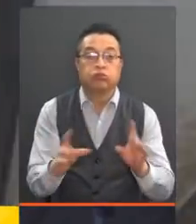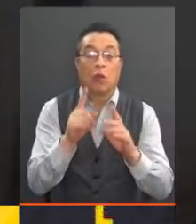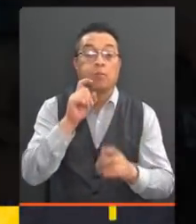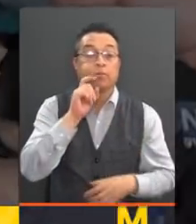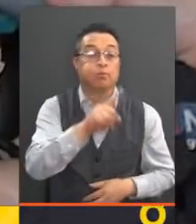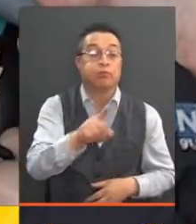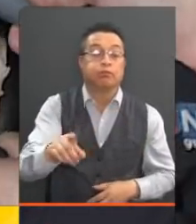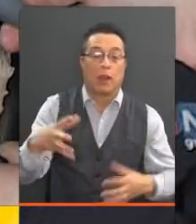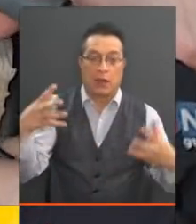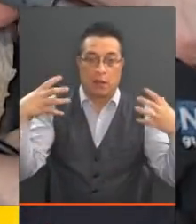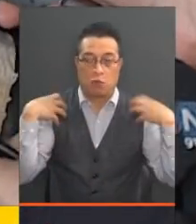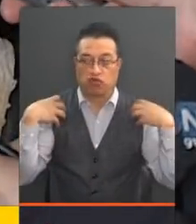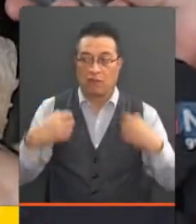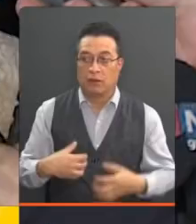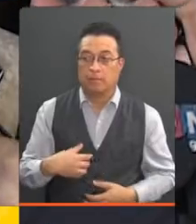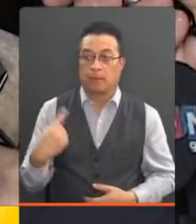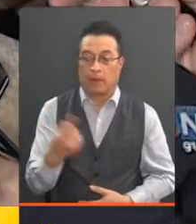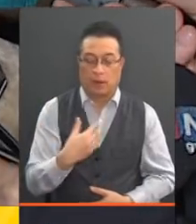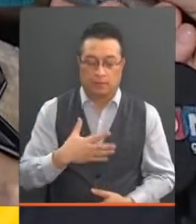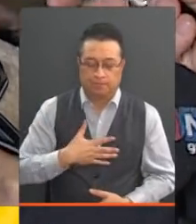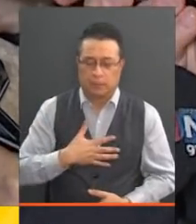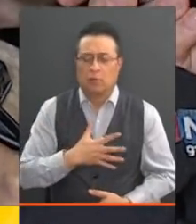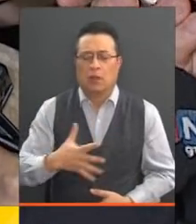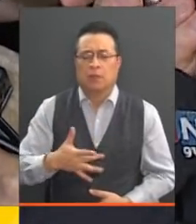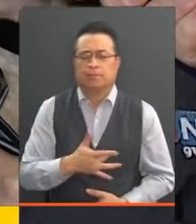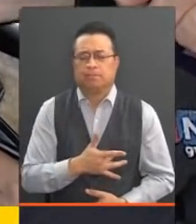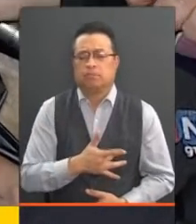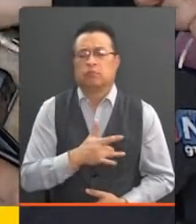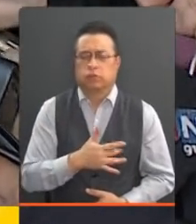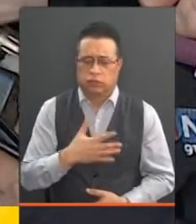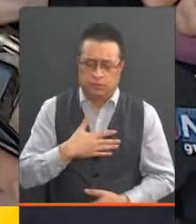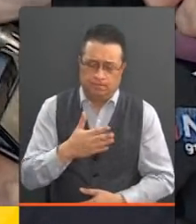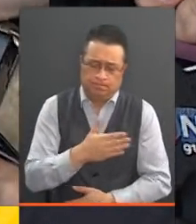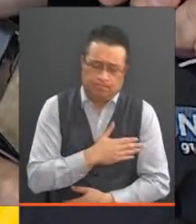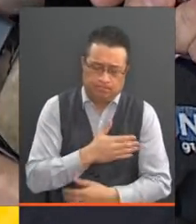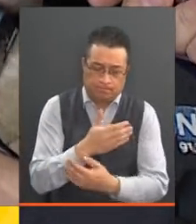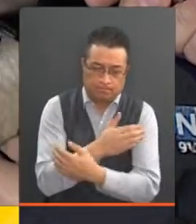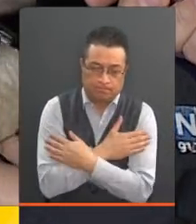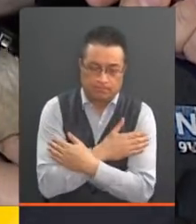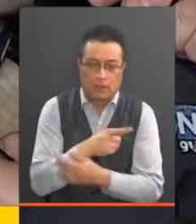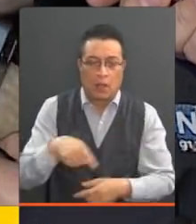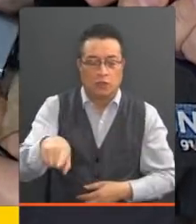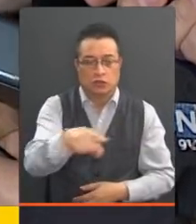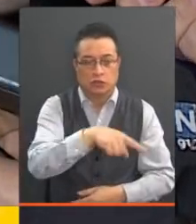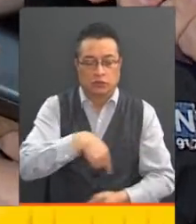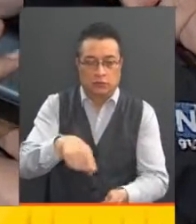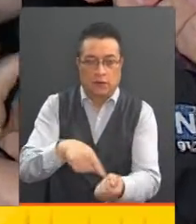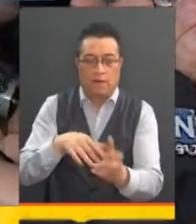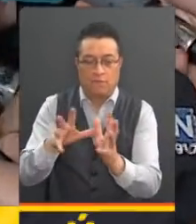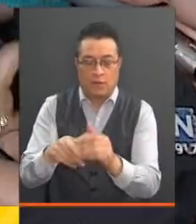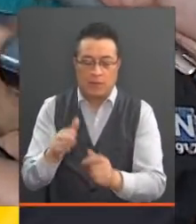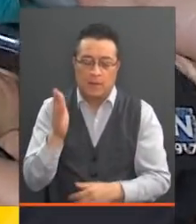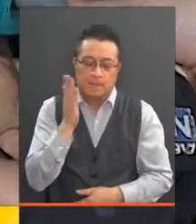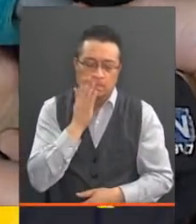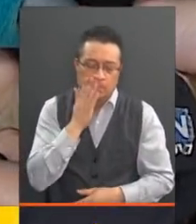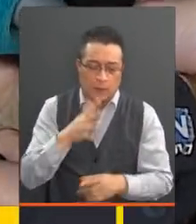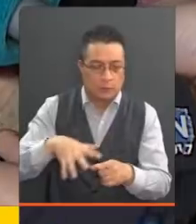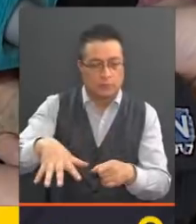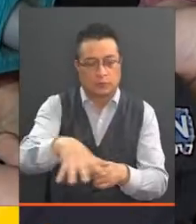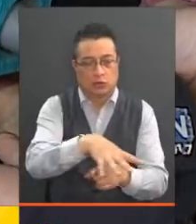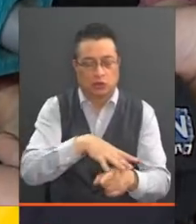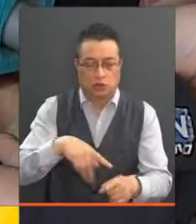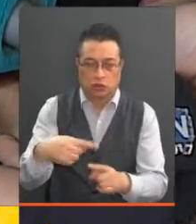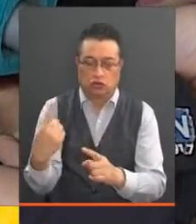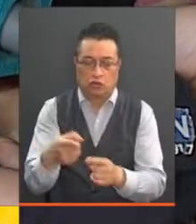crimen. Nuestras sentidas condolencias para todos los familiares y seres queridos y para toda